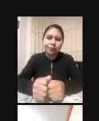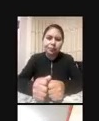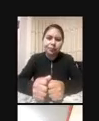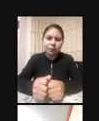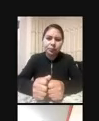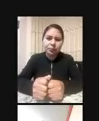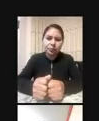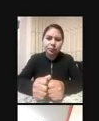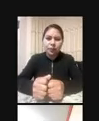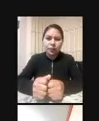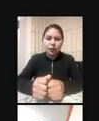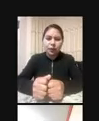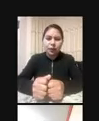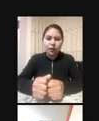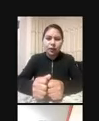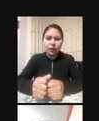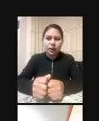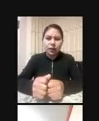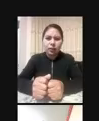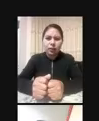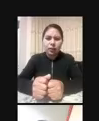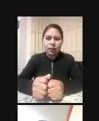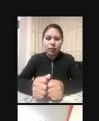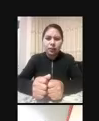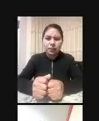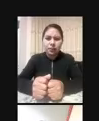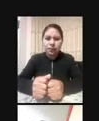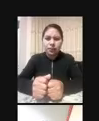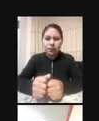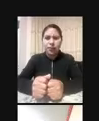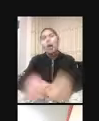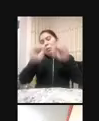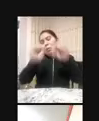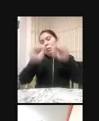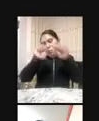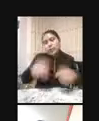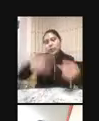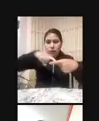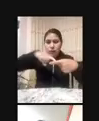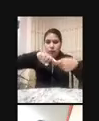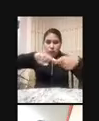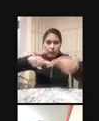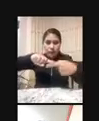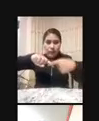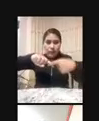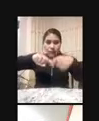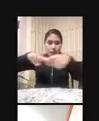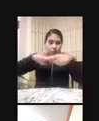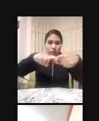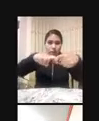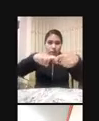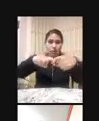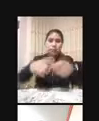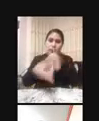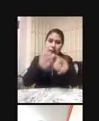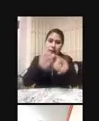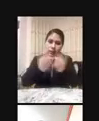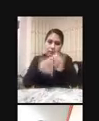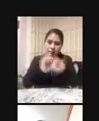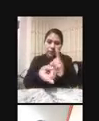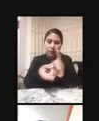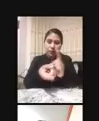médicas, tal vez trabajar lo que es las amistades, el deporte, entre otros muchos, ¿no? Entonces, ¿qué tenemos